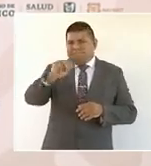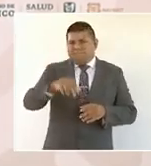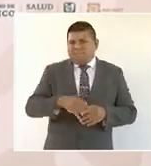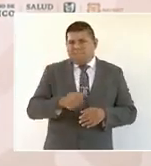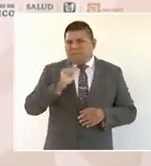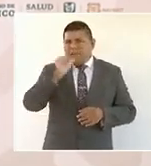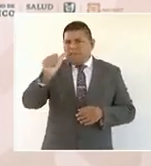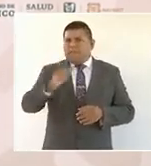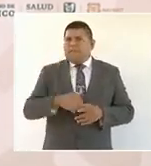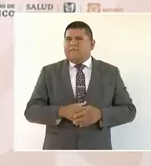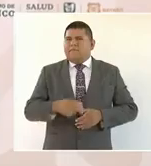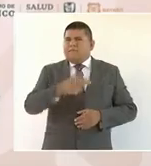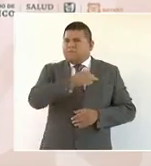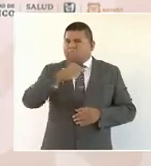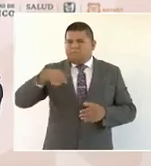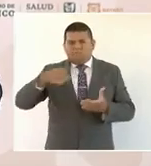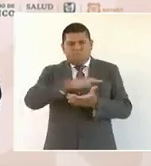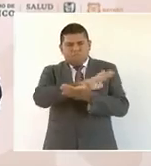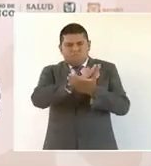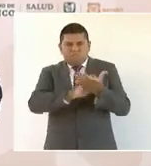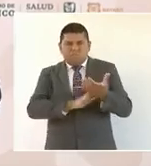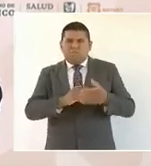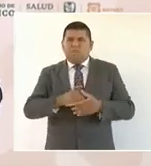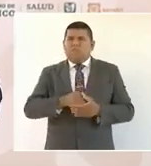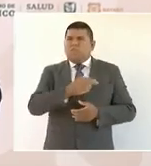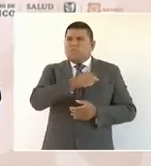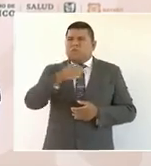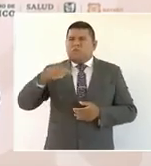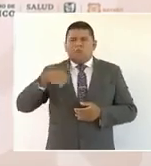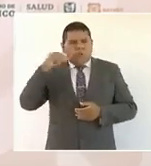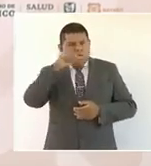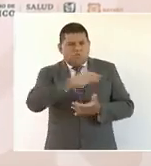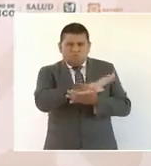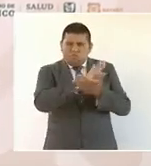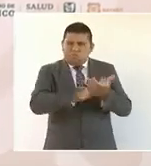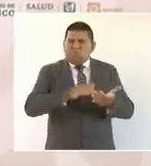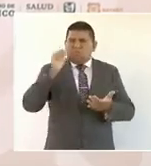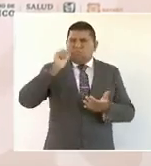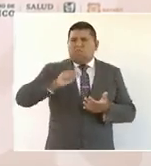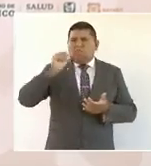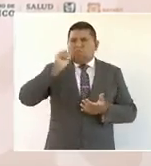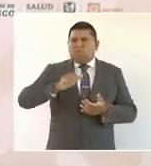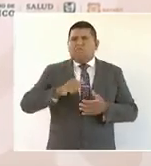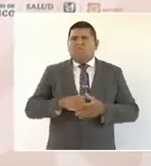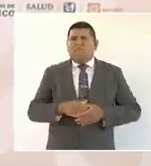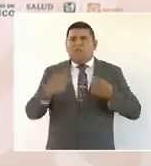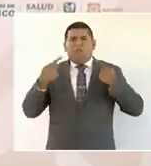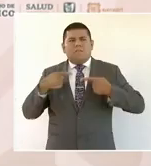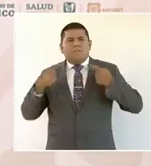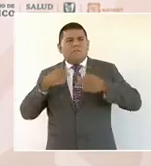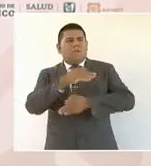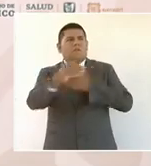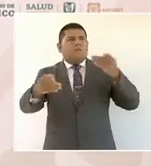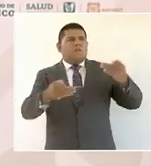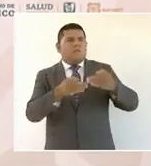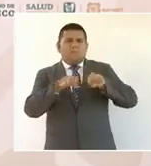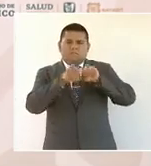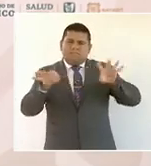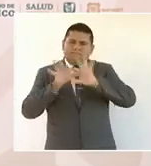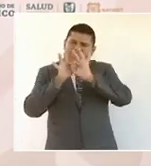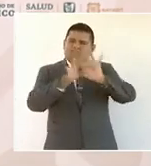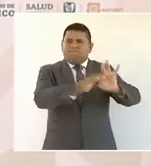fifís, no nos formamos arriba, nos formamos abajo, caminando con el pueblo.